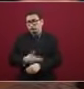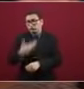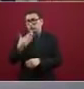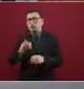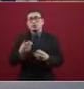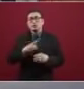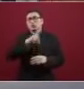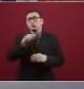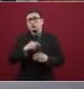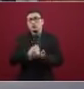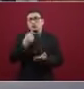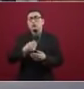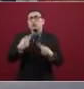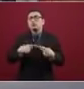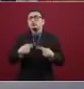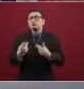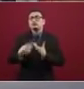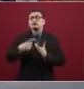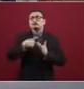reclutar?